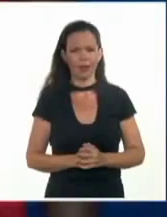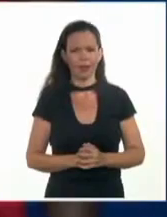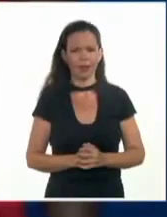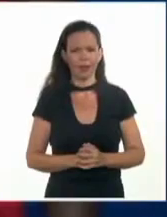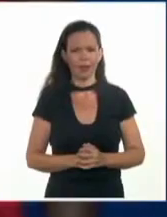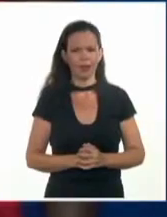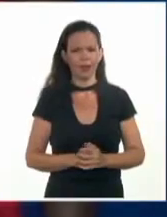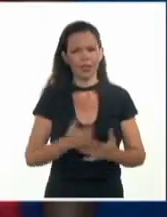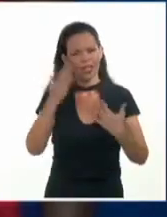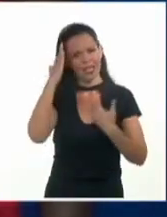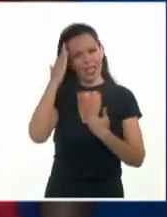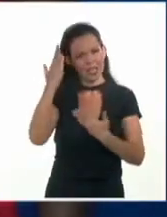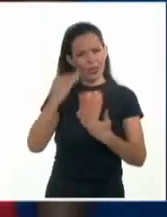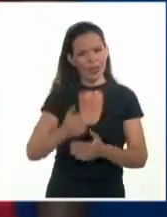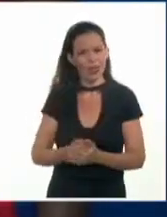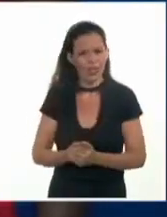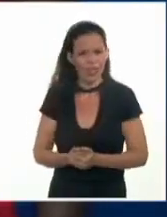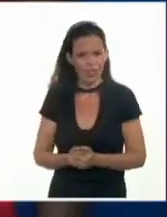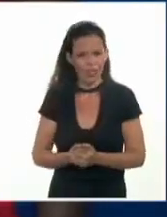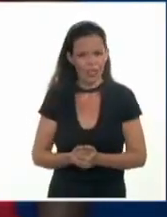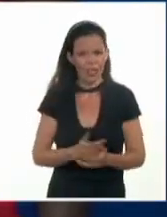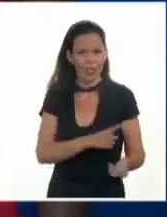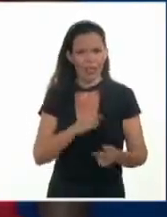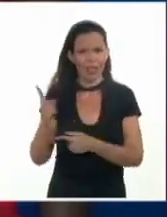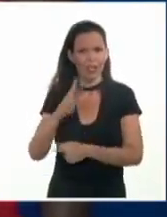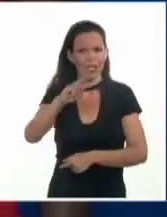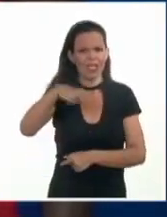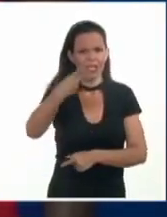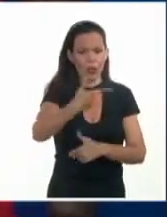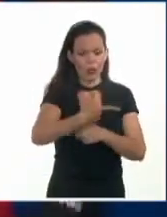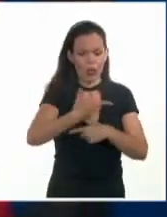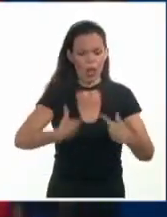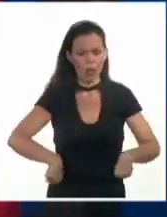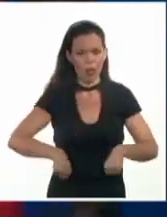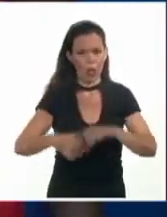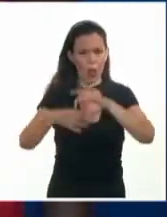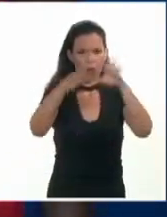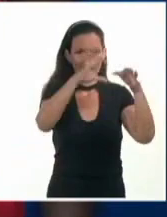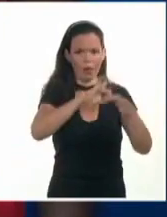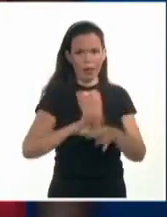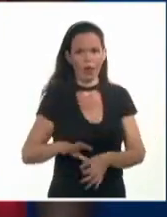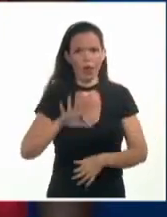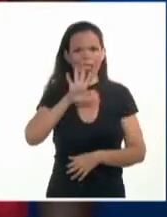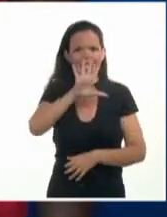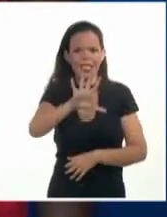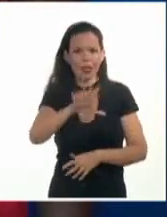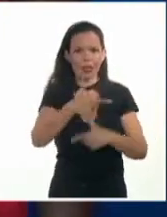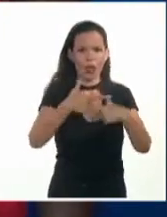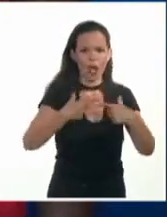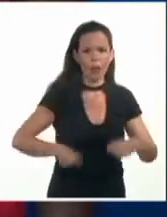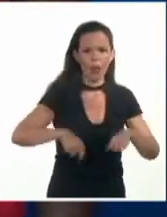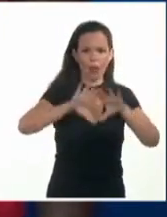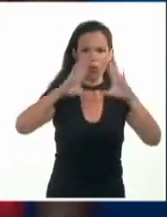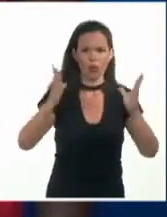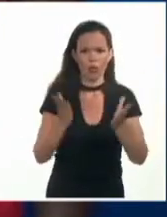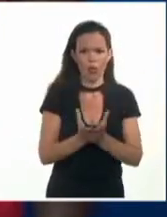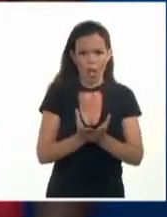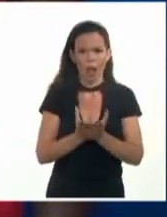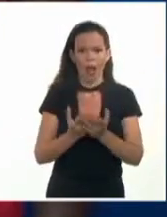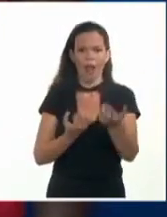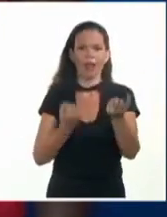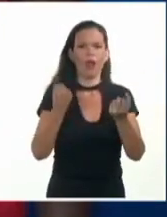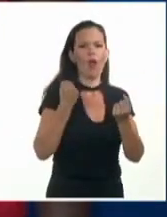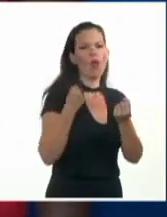Saludos, colegas. Nos encontramos con el bicampeón olímpico y 5 veces campeón mundial, Julio César La Cruz, uno de los abanderados de la